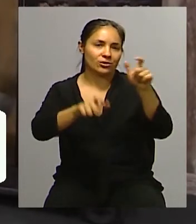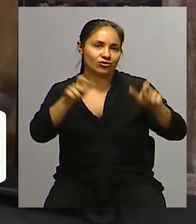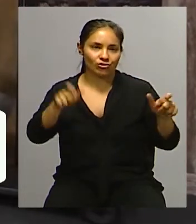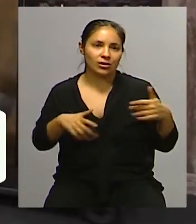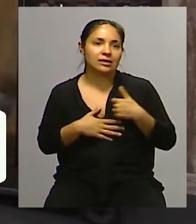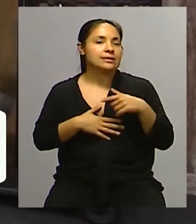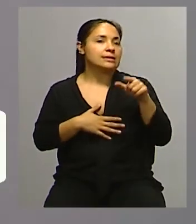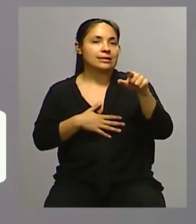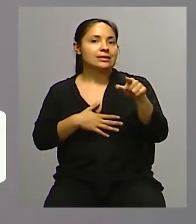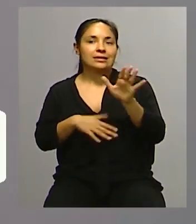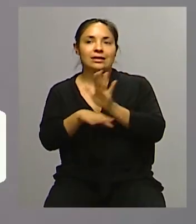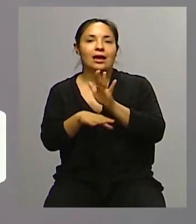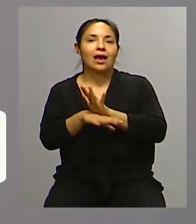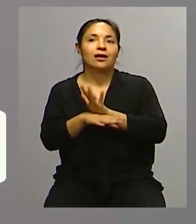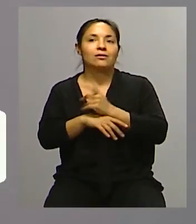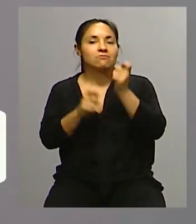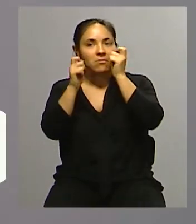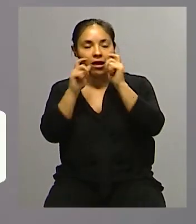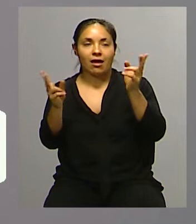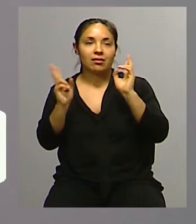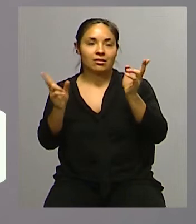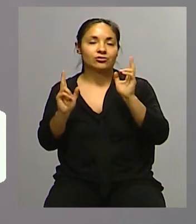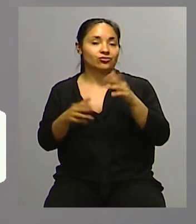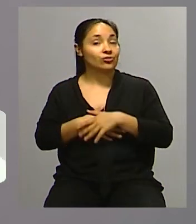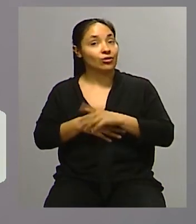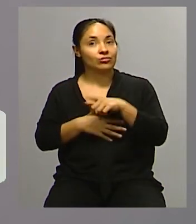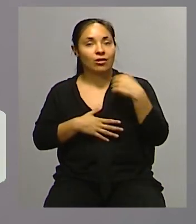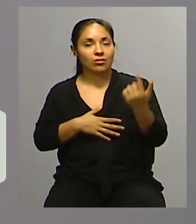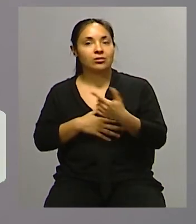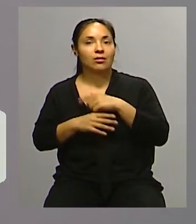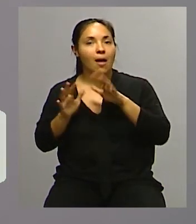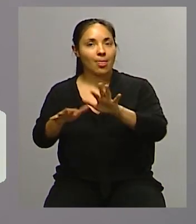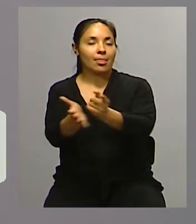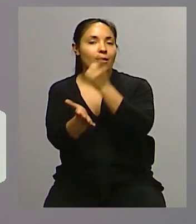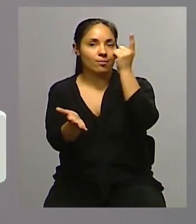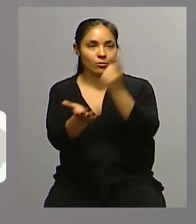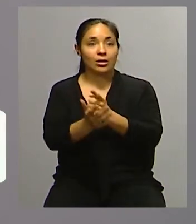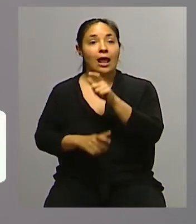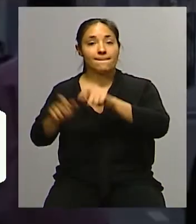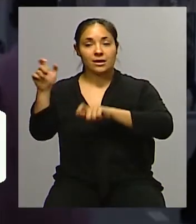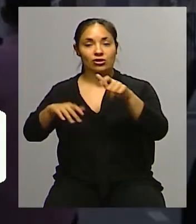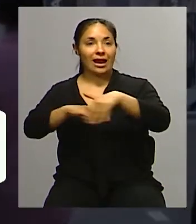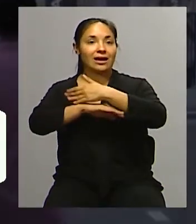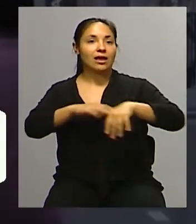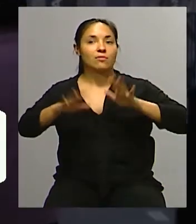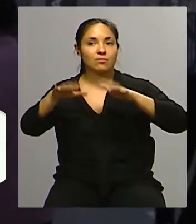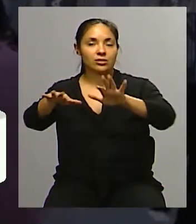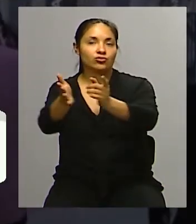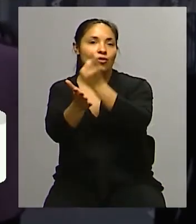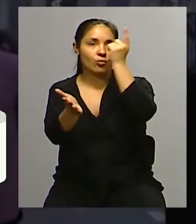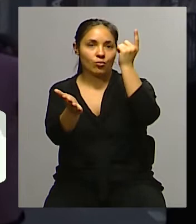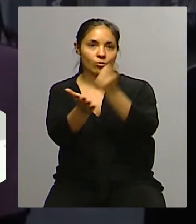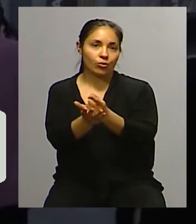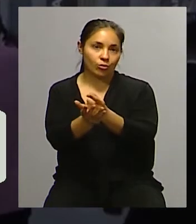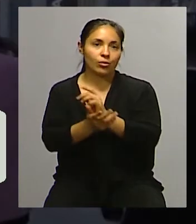ha sido algo que realmente nos ha alarmado a todos quienes seguimos las cumbres. La gente no pudo manifestarse en las calles, sino que